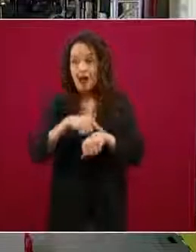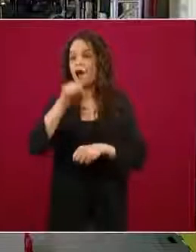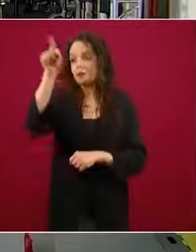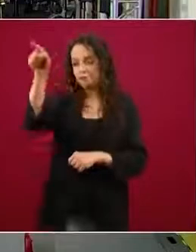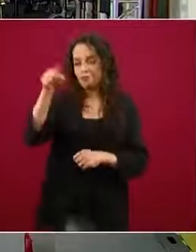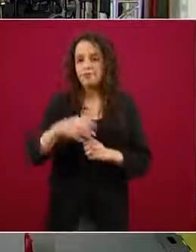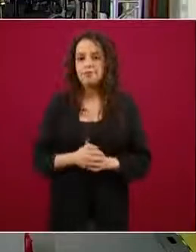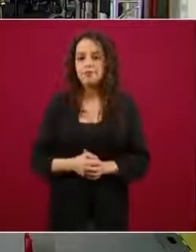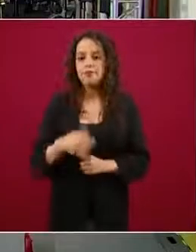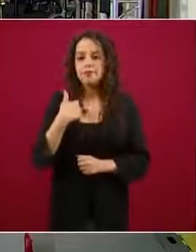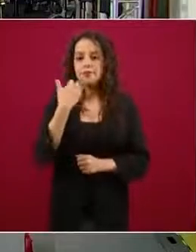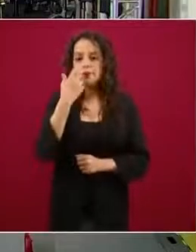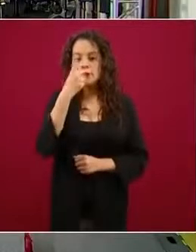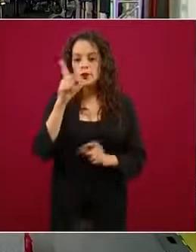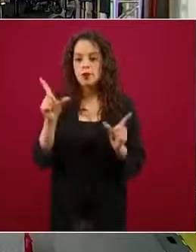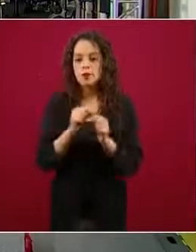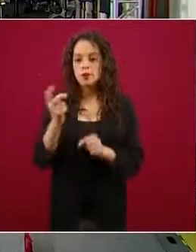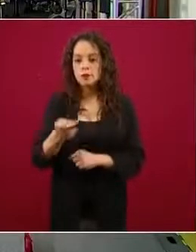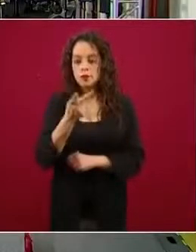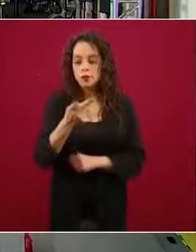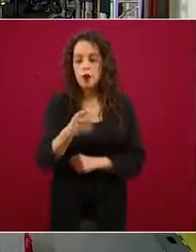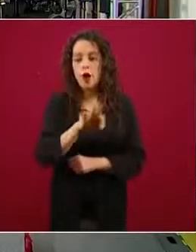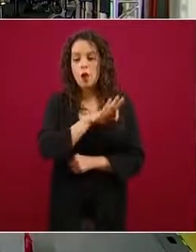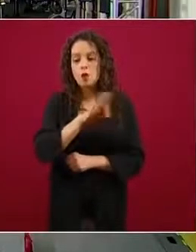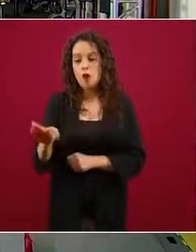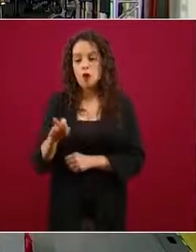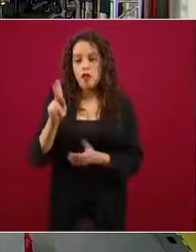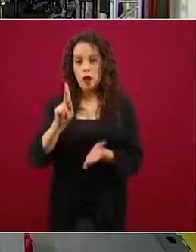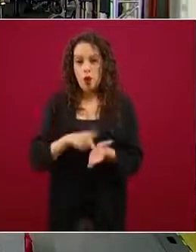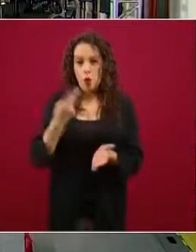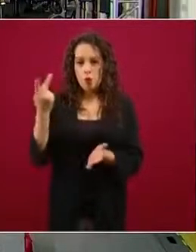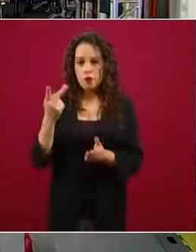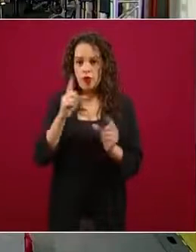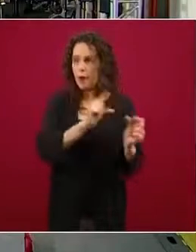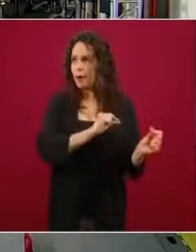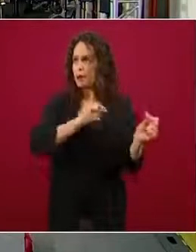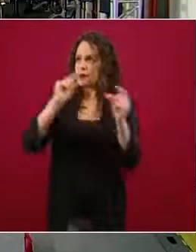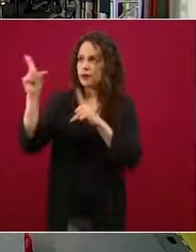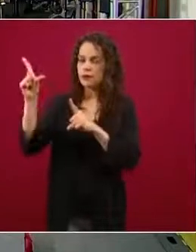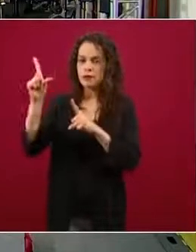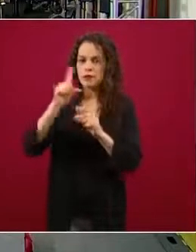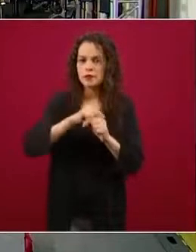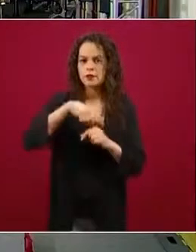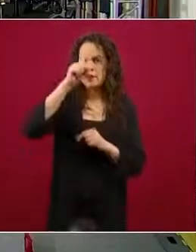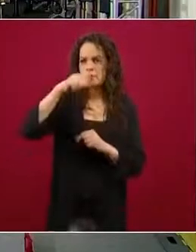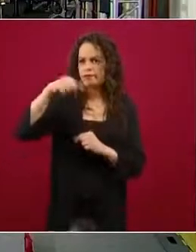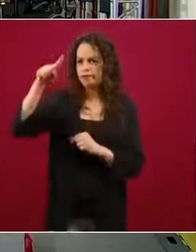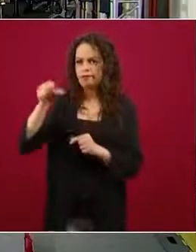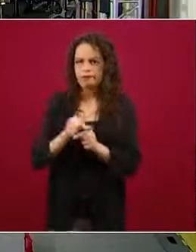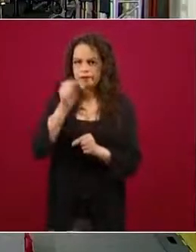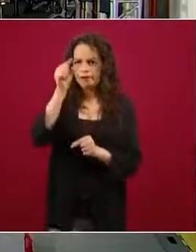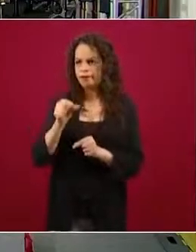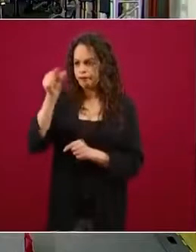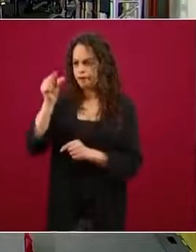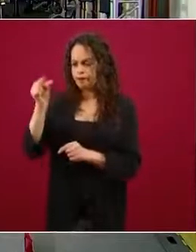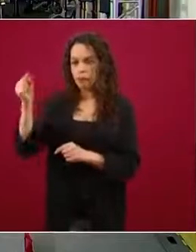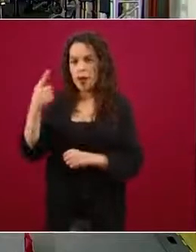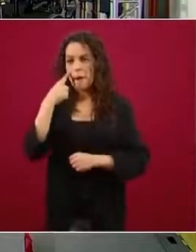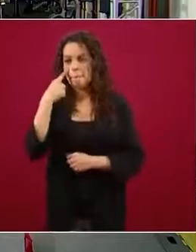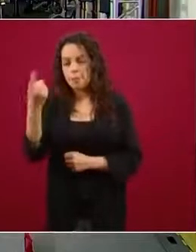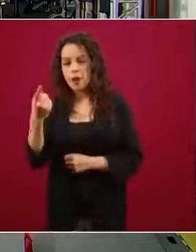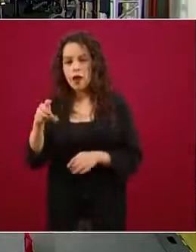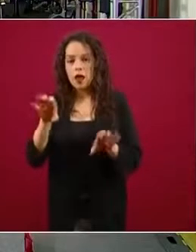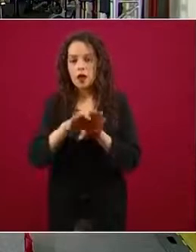nos podrían poner de nueva cuenta las gráficas que anteriormente mostraban el nivel de la pandemia a nivel